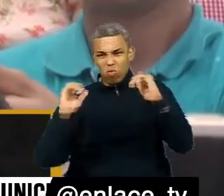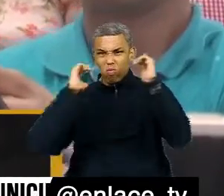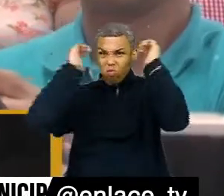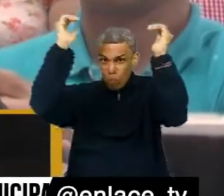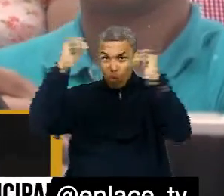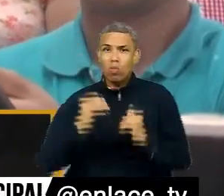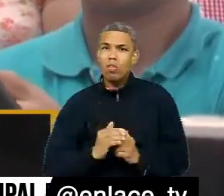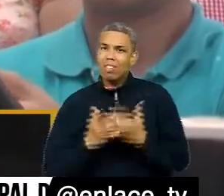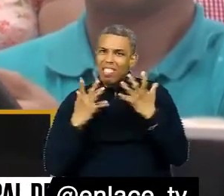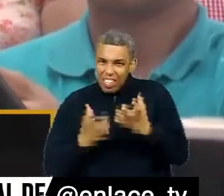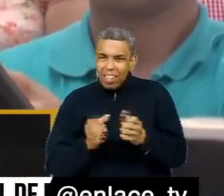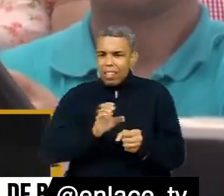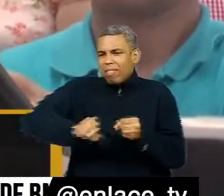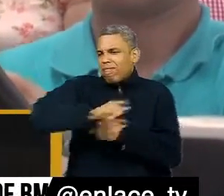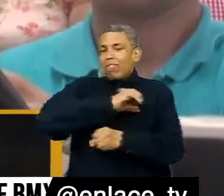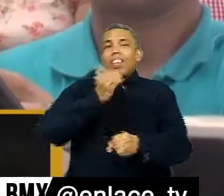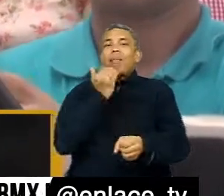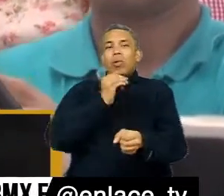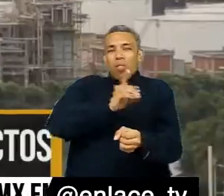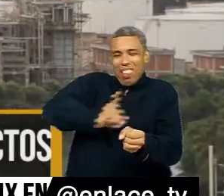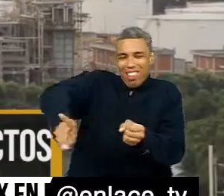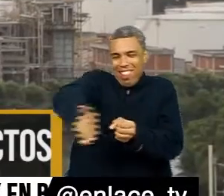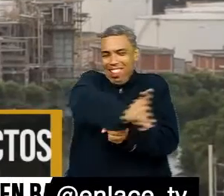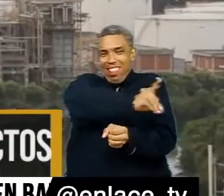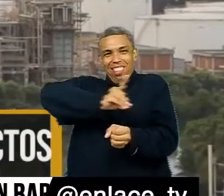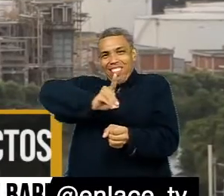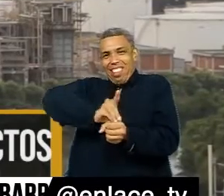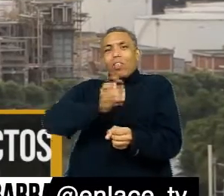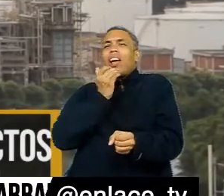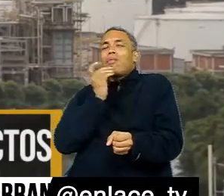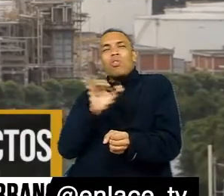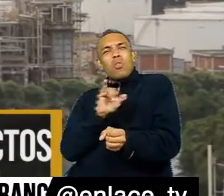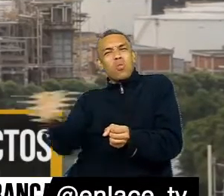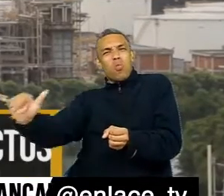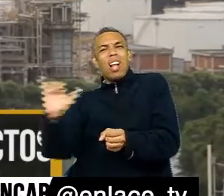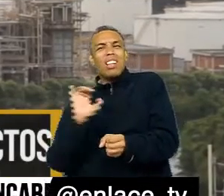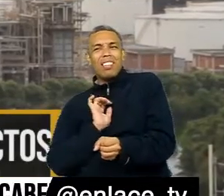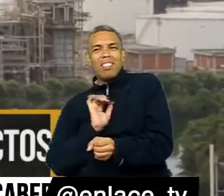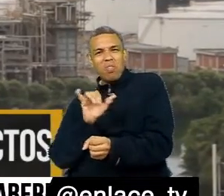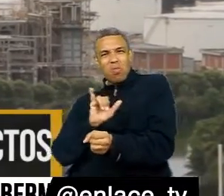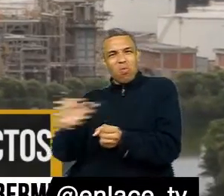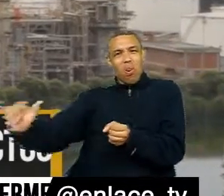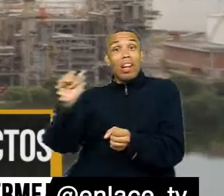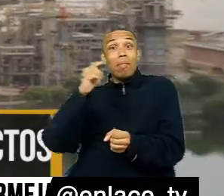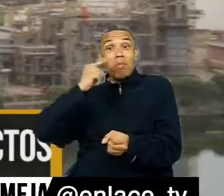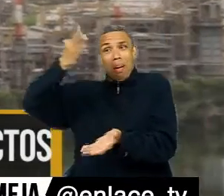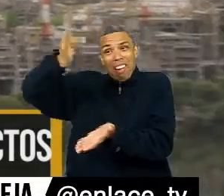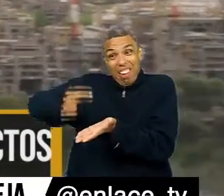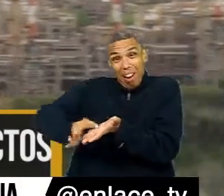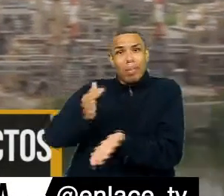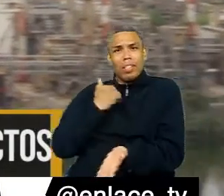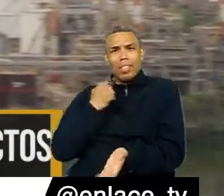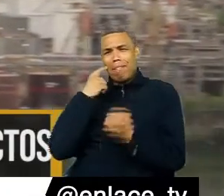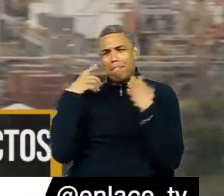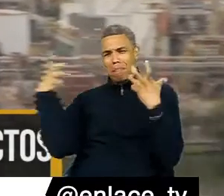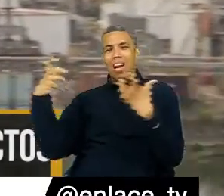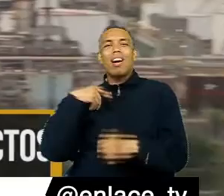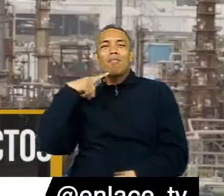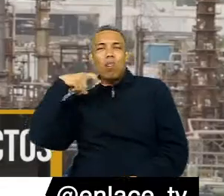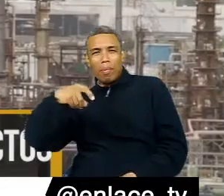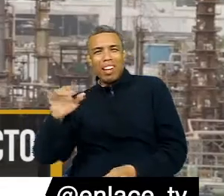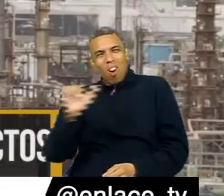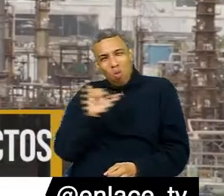que queremos que se tramite ser distrito petrolero, portuario. Allá hay un proyecto de acuerdo, se requiere que es